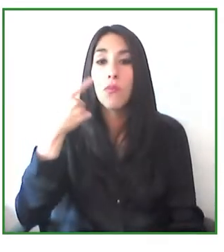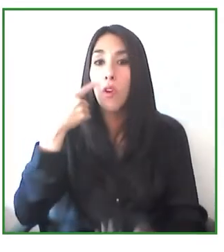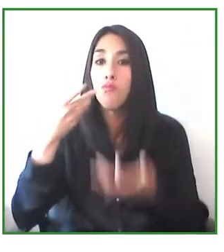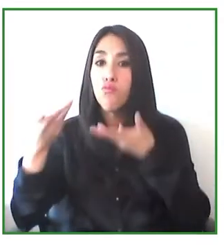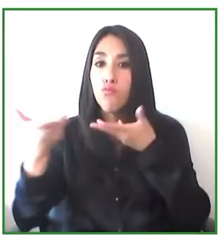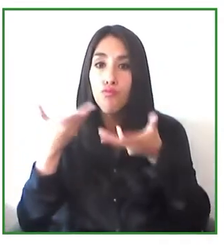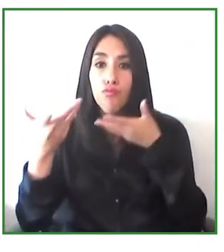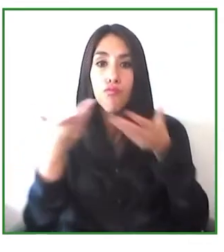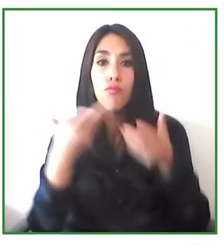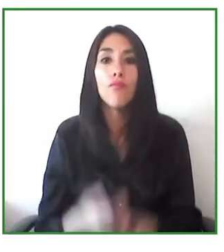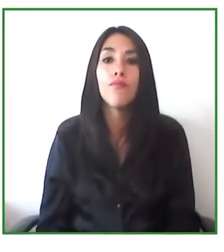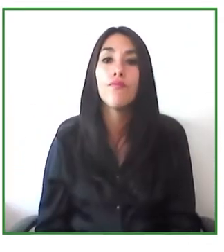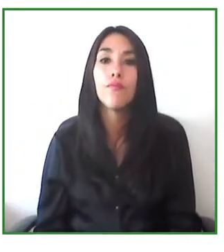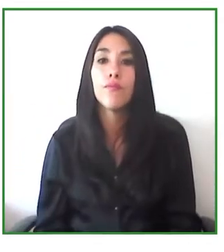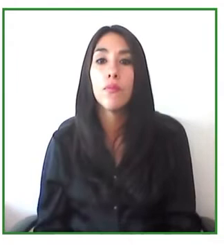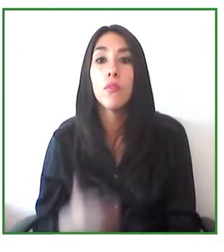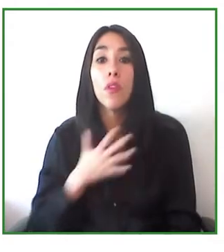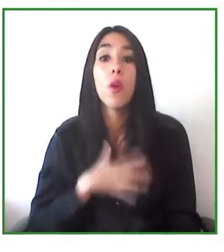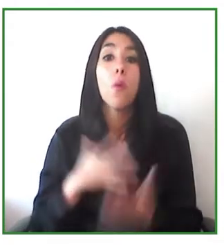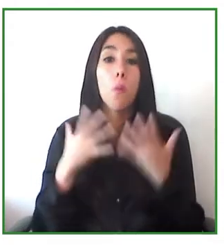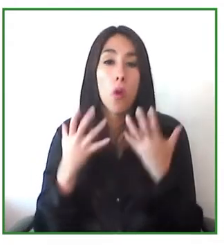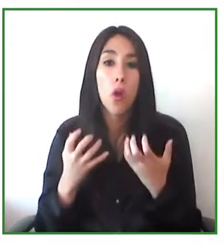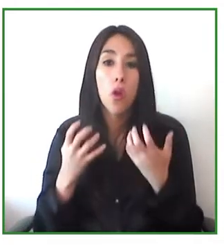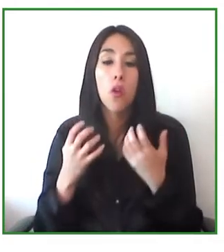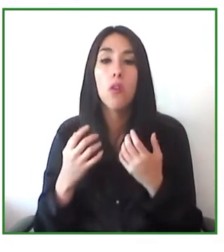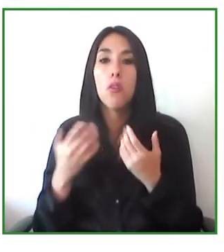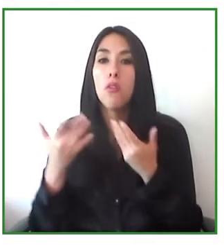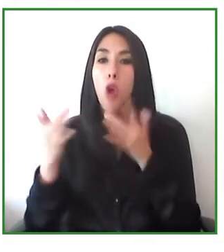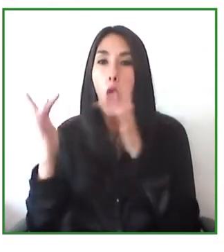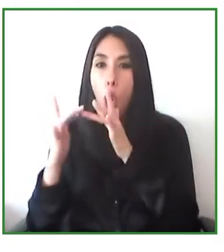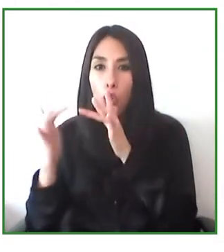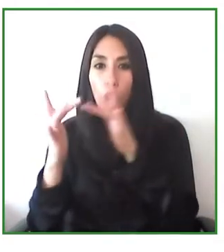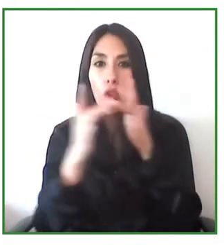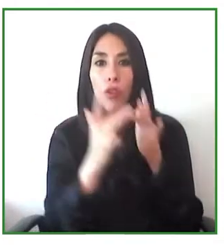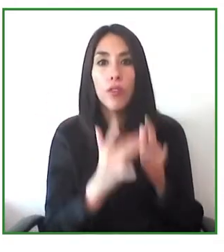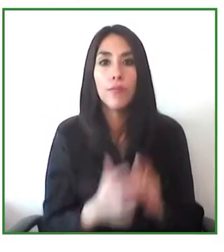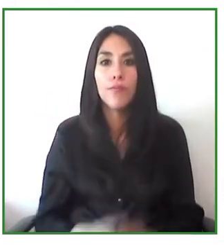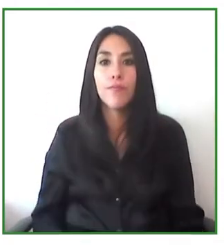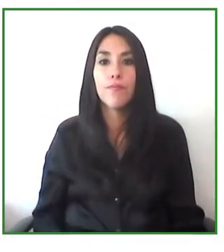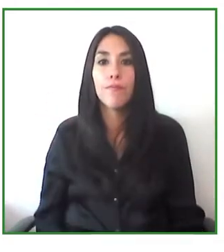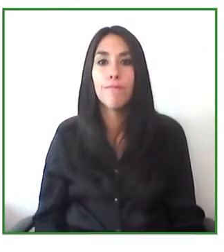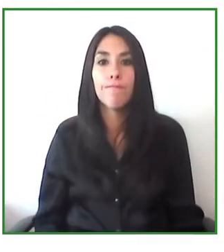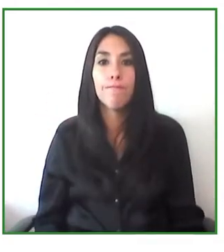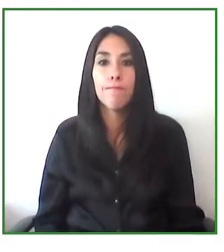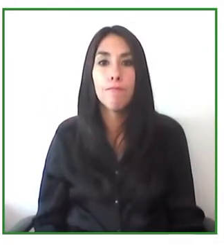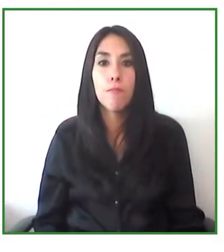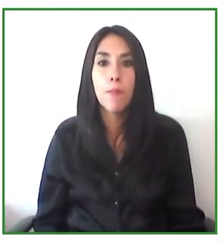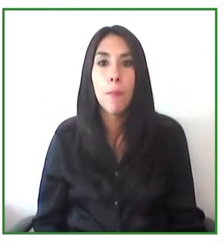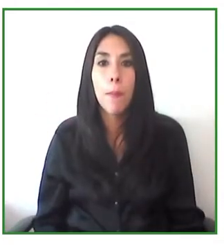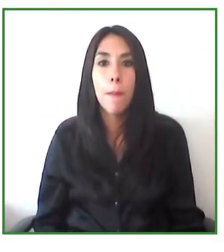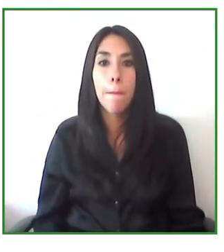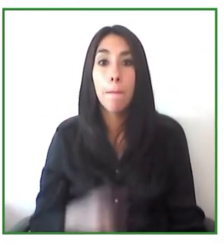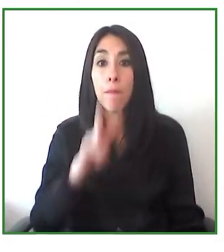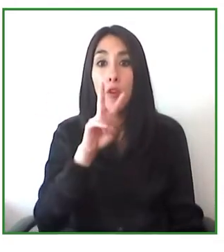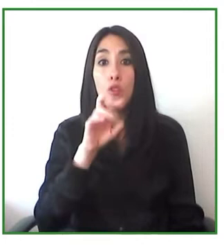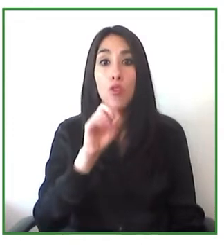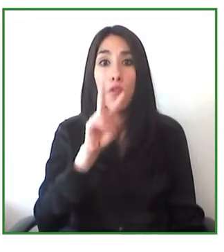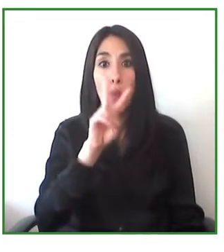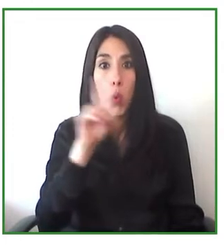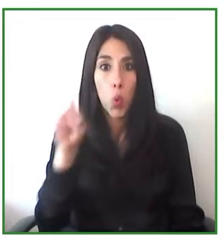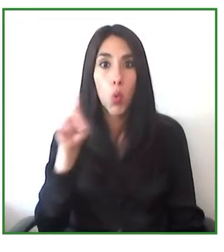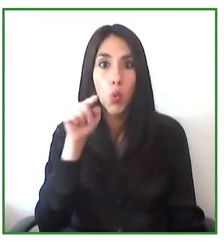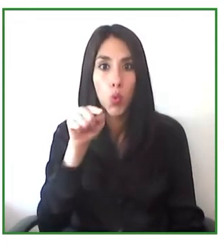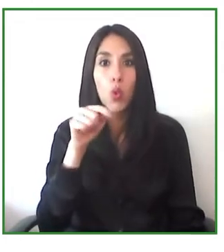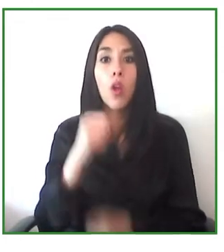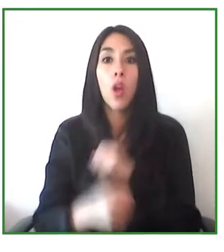participar en distintos espacios. En 2001 fue el año en que comenzó el Centro de Relevo,